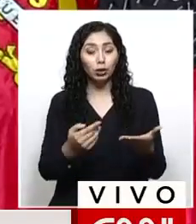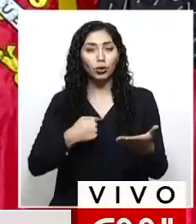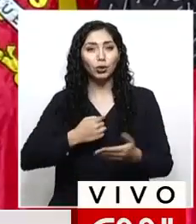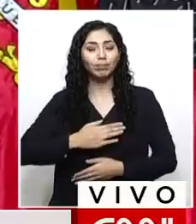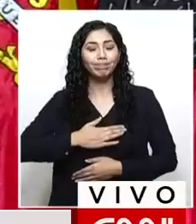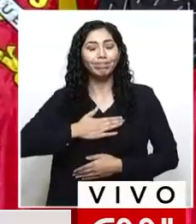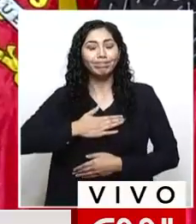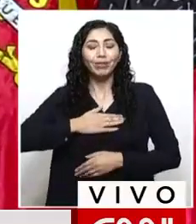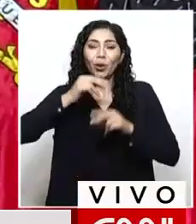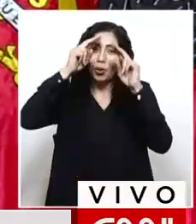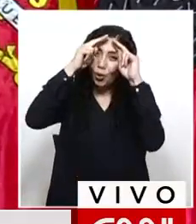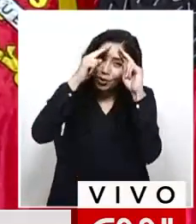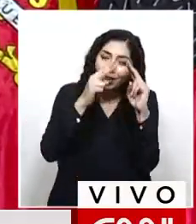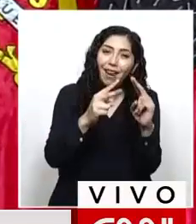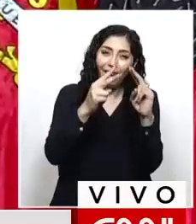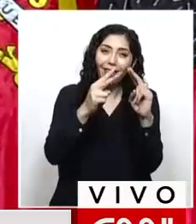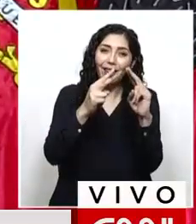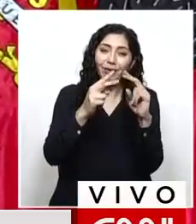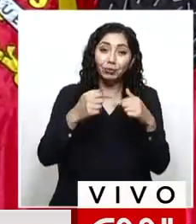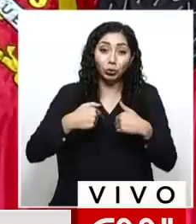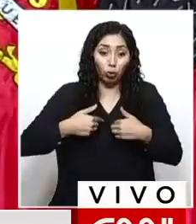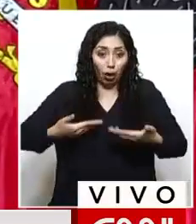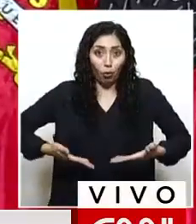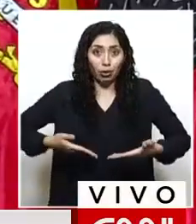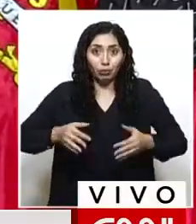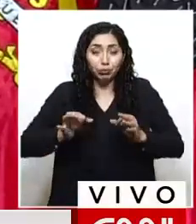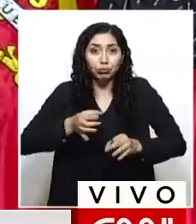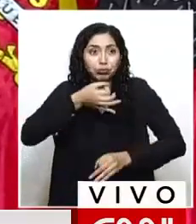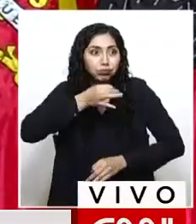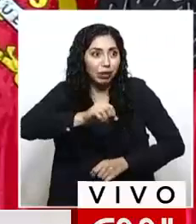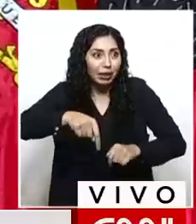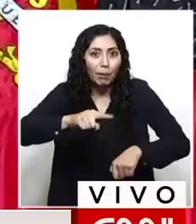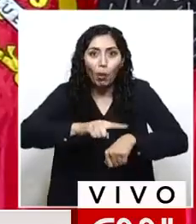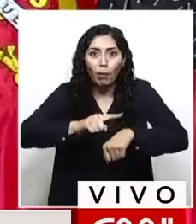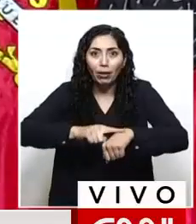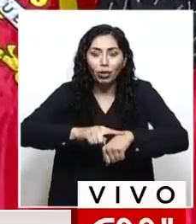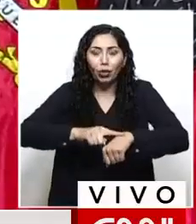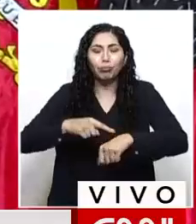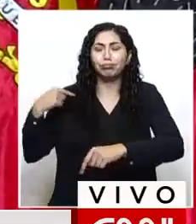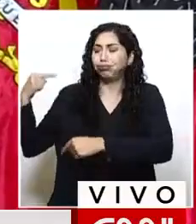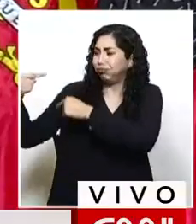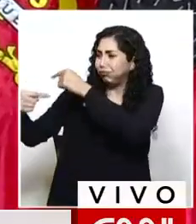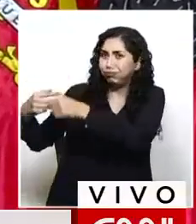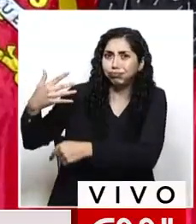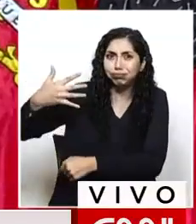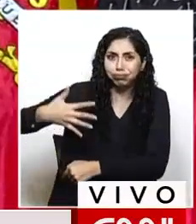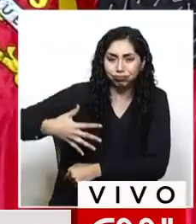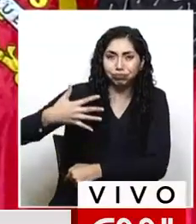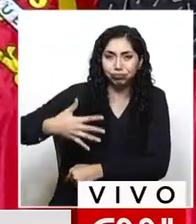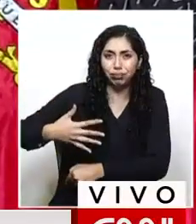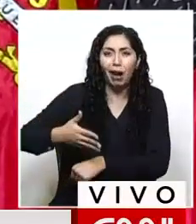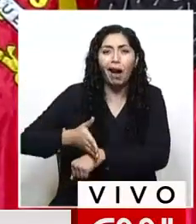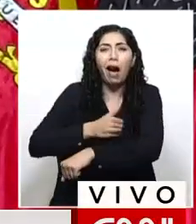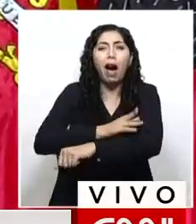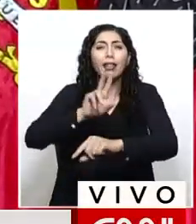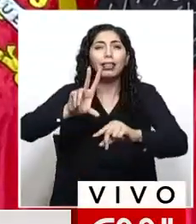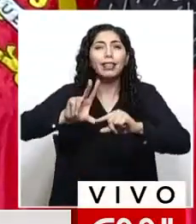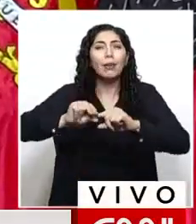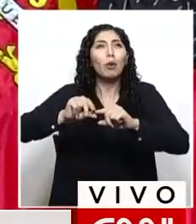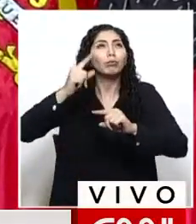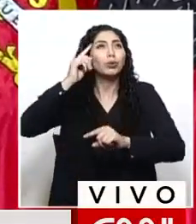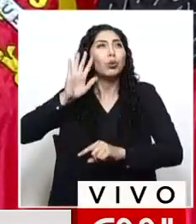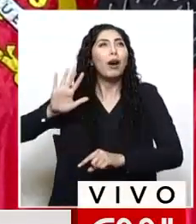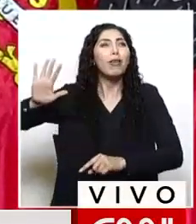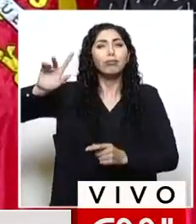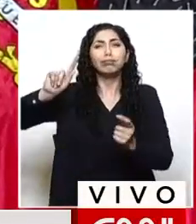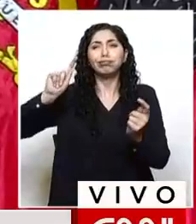honrada de presidir este momento histórico, depositario de un antiguo anhelo de transformación que